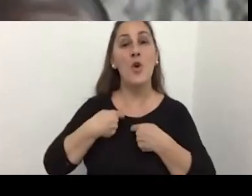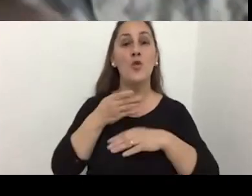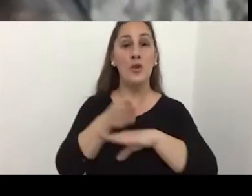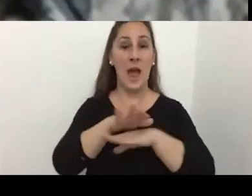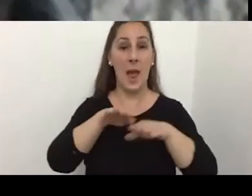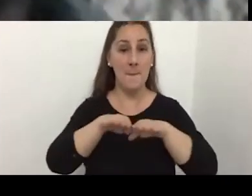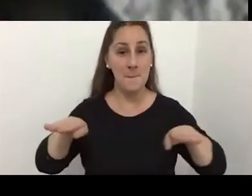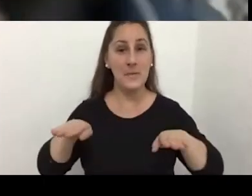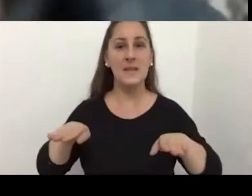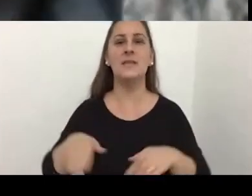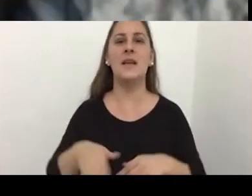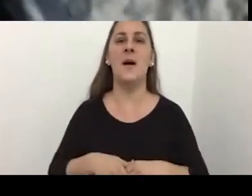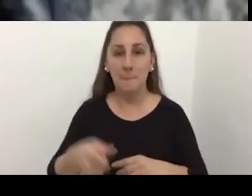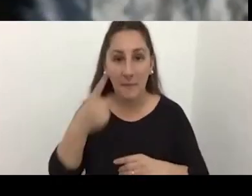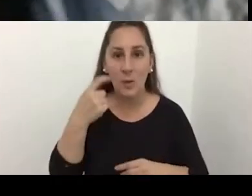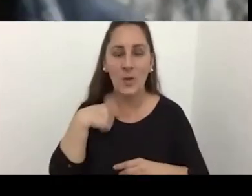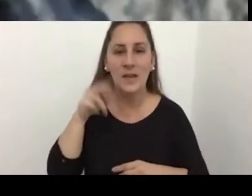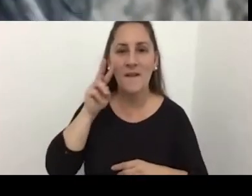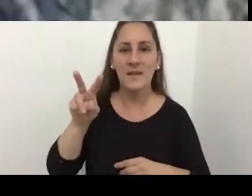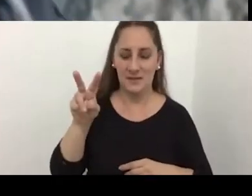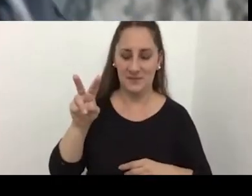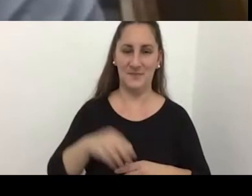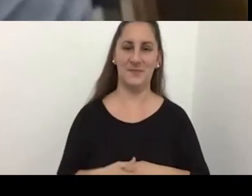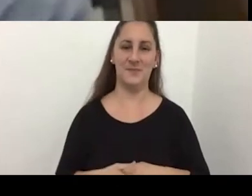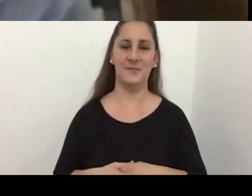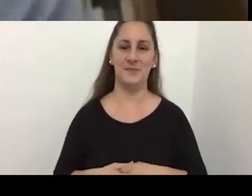cuenta que estaba eso ahí, como no tenerlo. Bien.